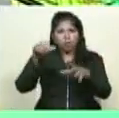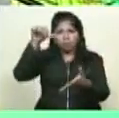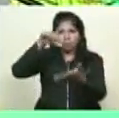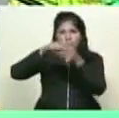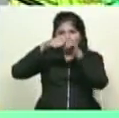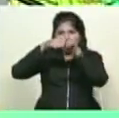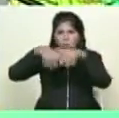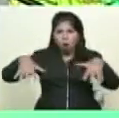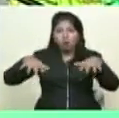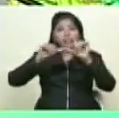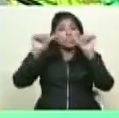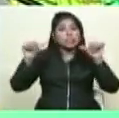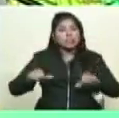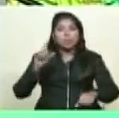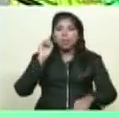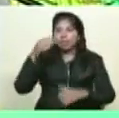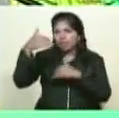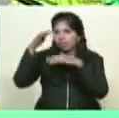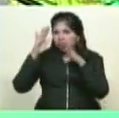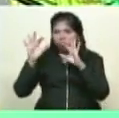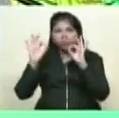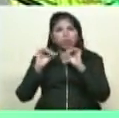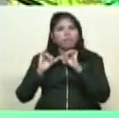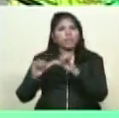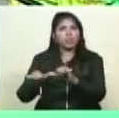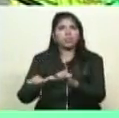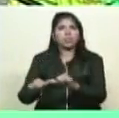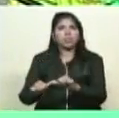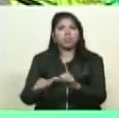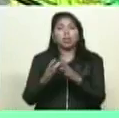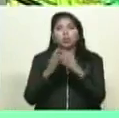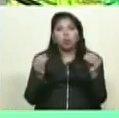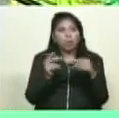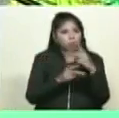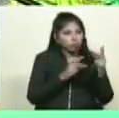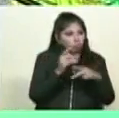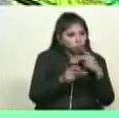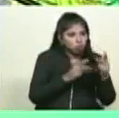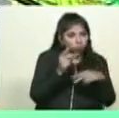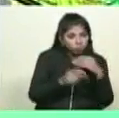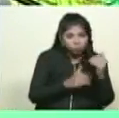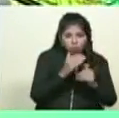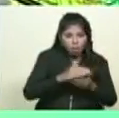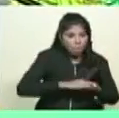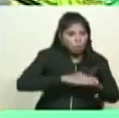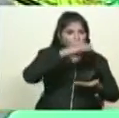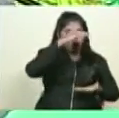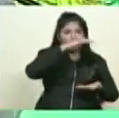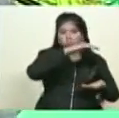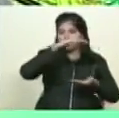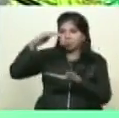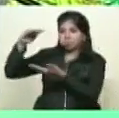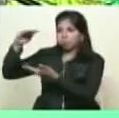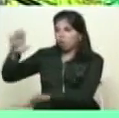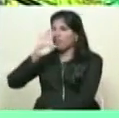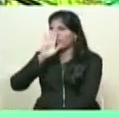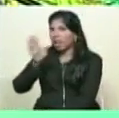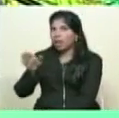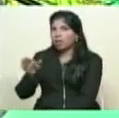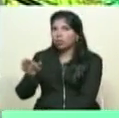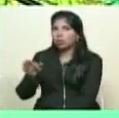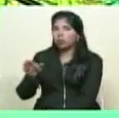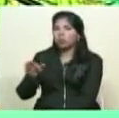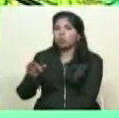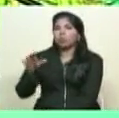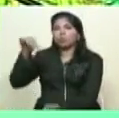ser atendido de manera permanente. Y toda la producción de medicamentos del país debe ir directamente al